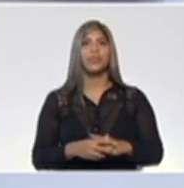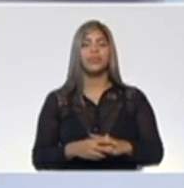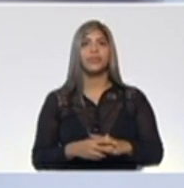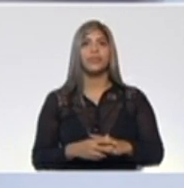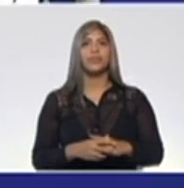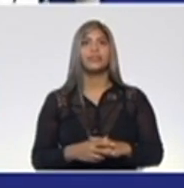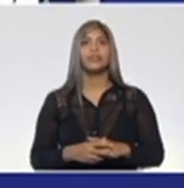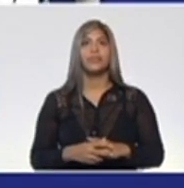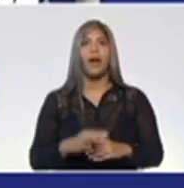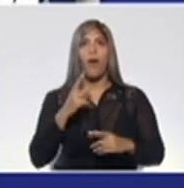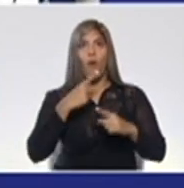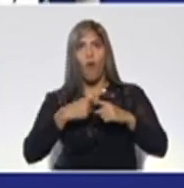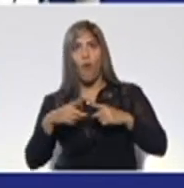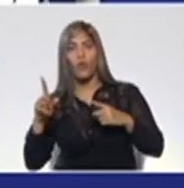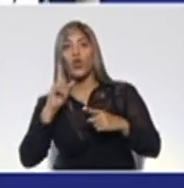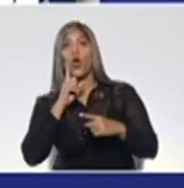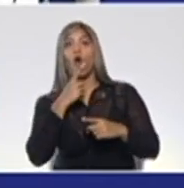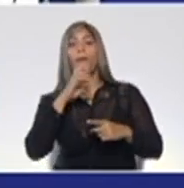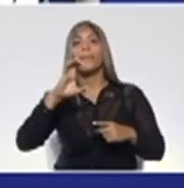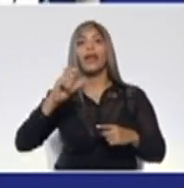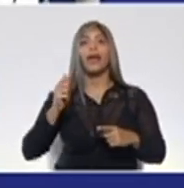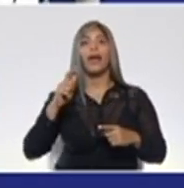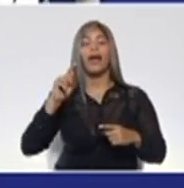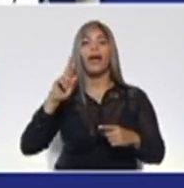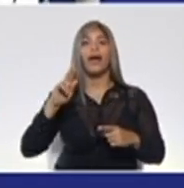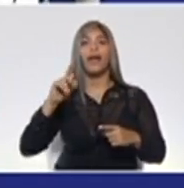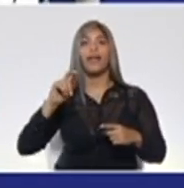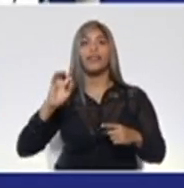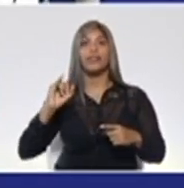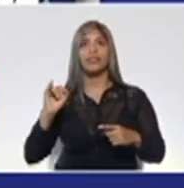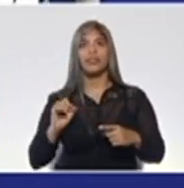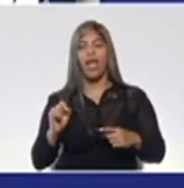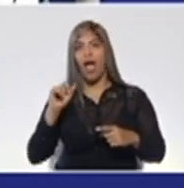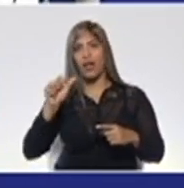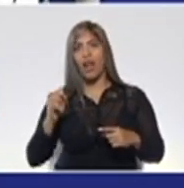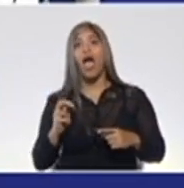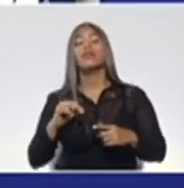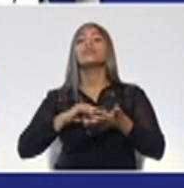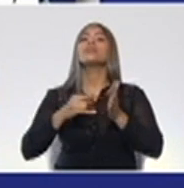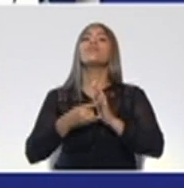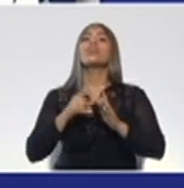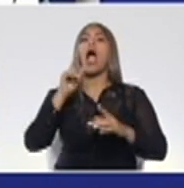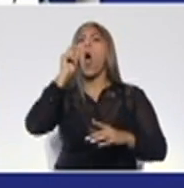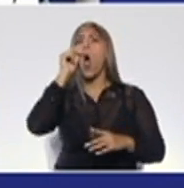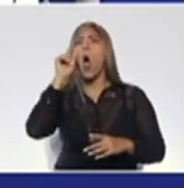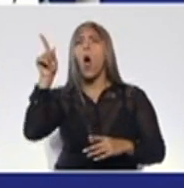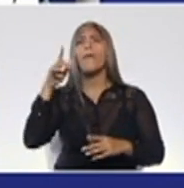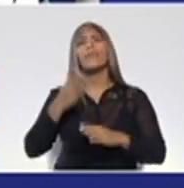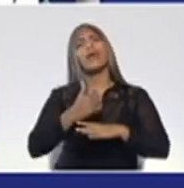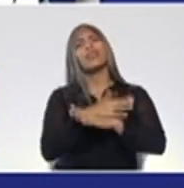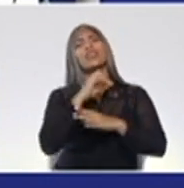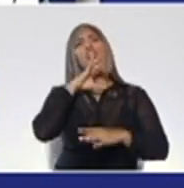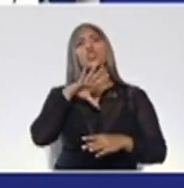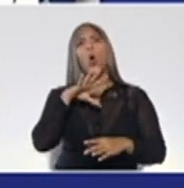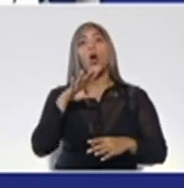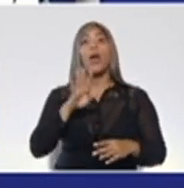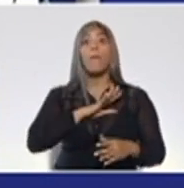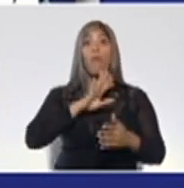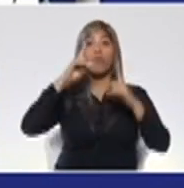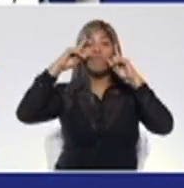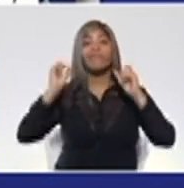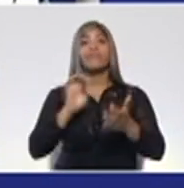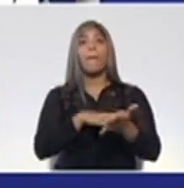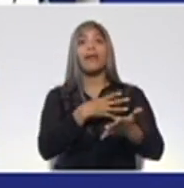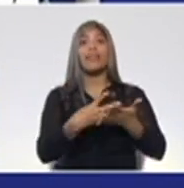El nombre cartesiano proviene del apellido de René Descartes, matemático y filósofo francés,